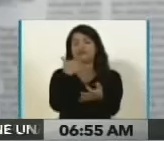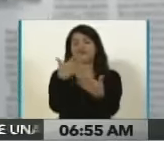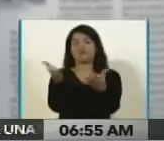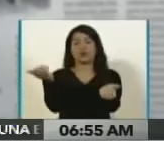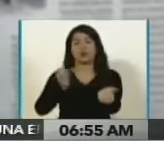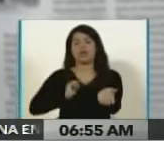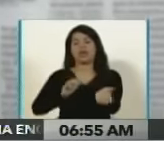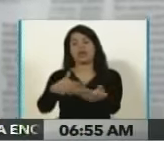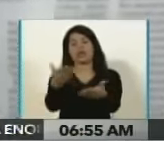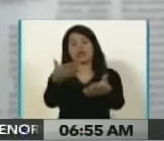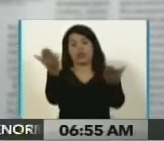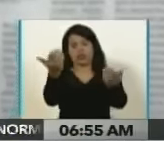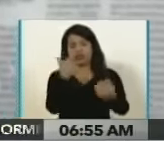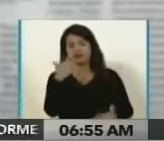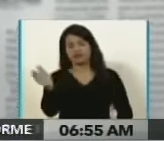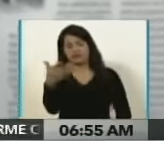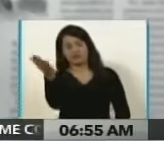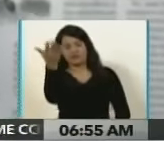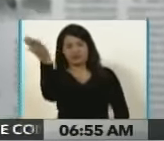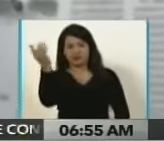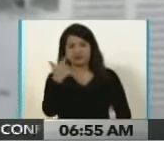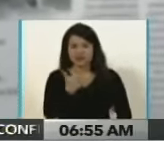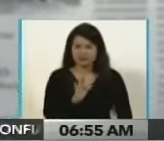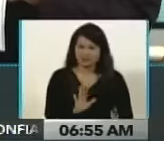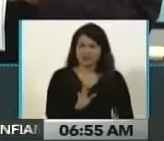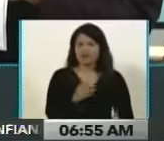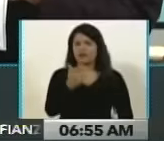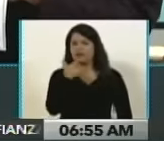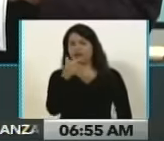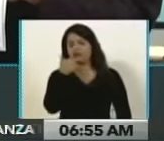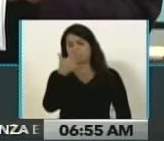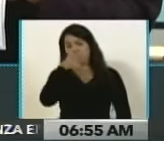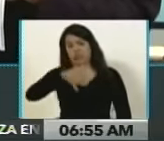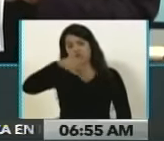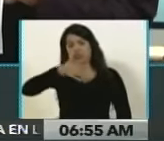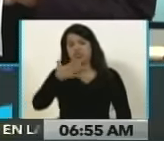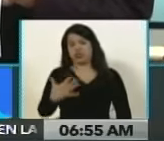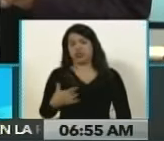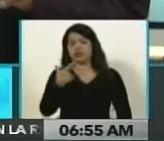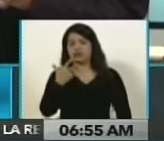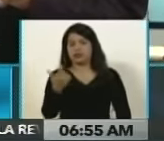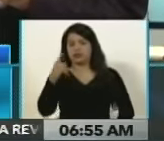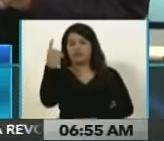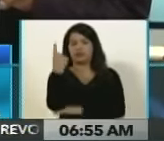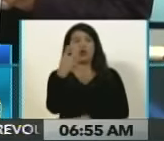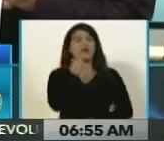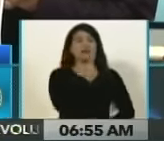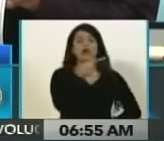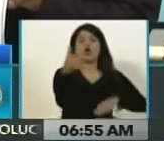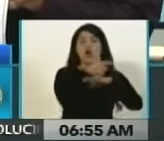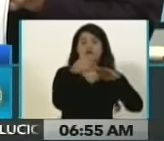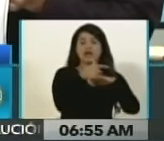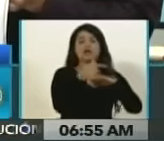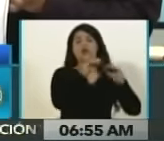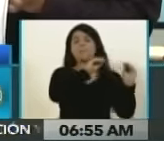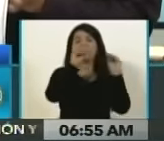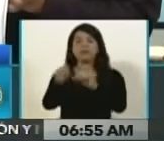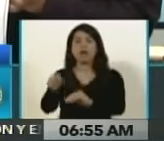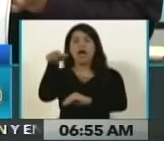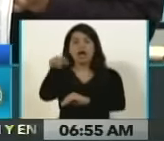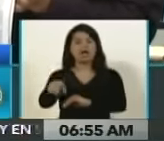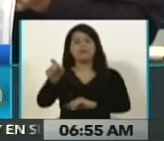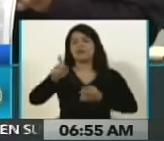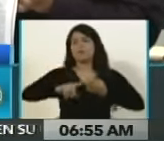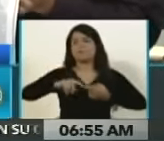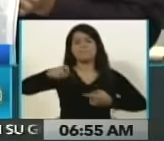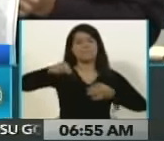cito textualmente a el diario El Nacional, ha metido en el Panteón a quien inclusive no lo merecen, hablando de Juana Ramírez la Avanzadora, del